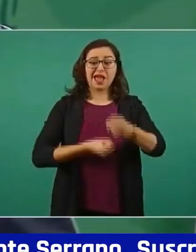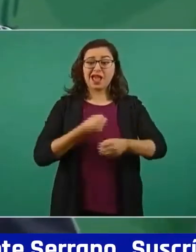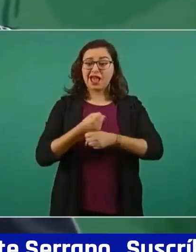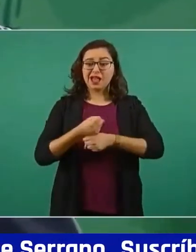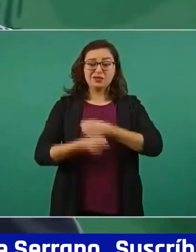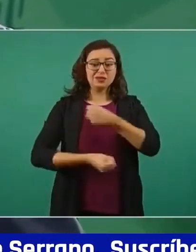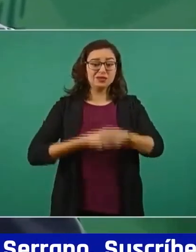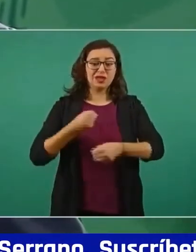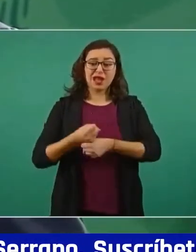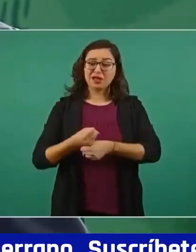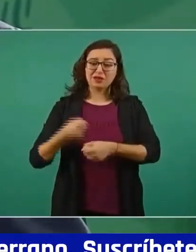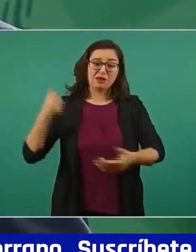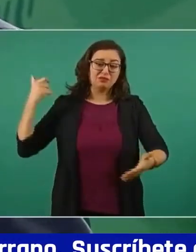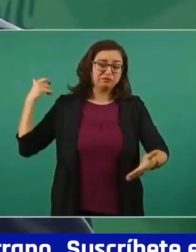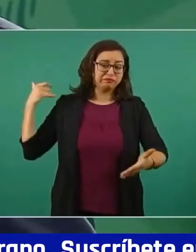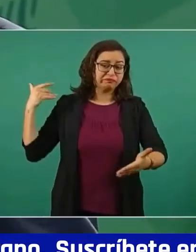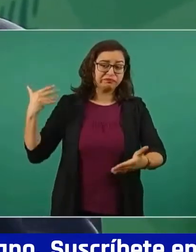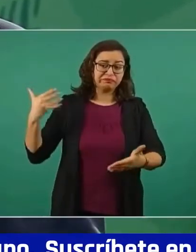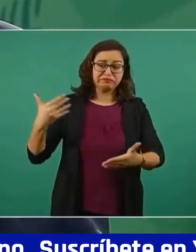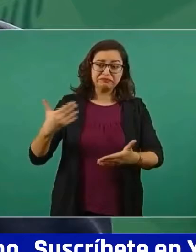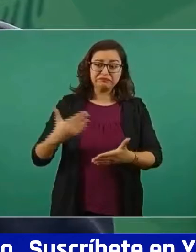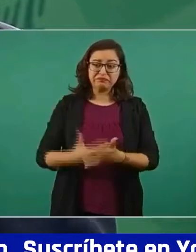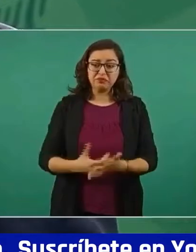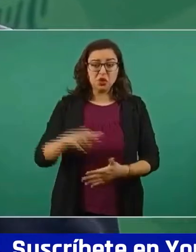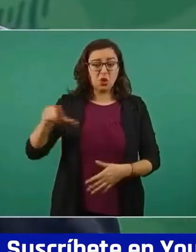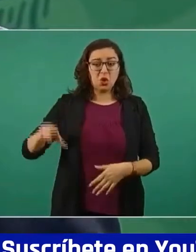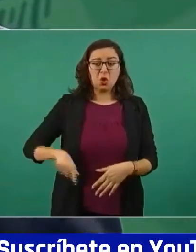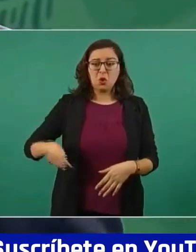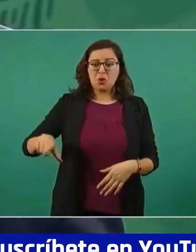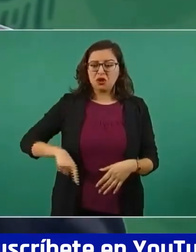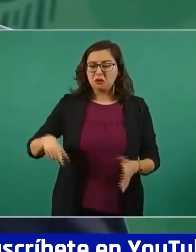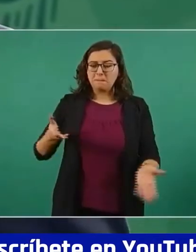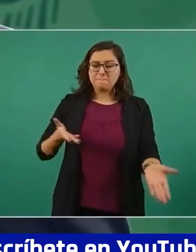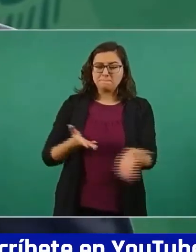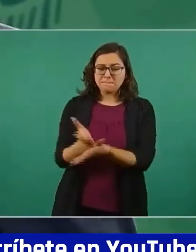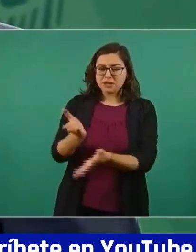décadas y siglos en México.